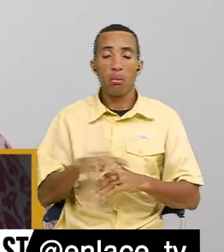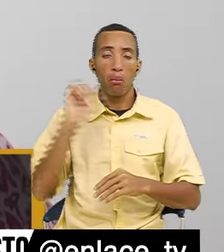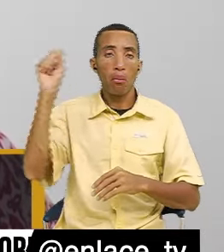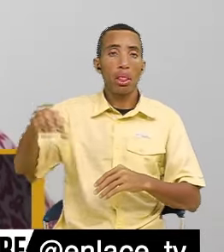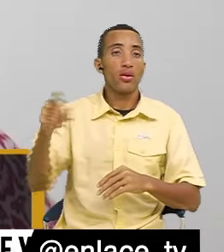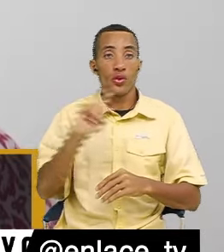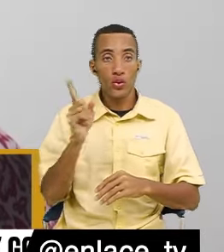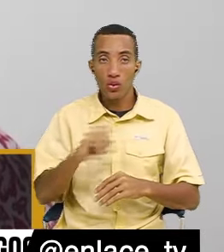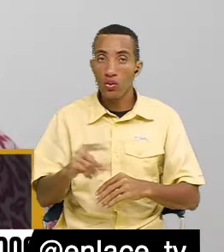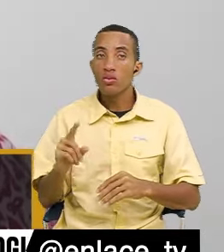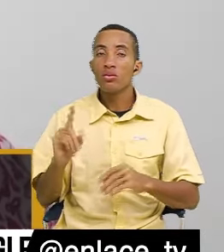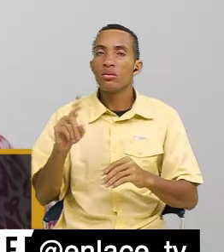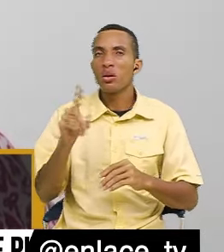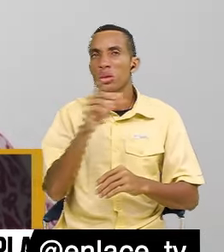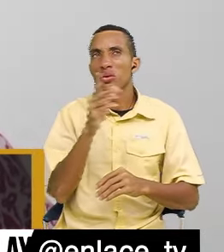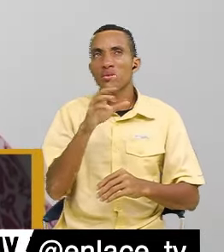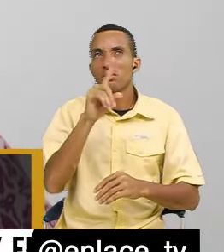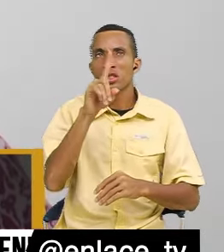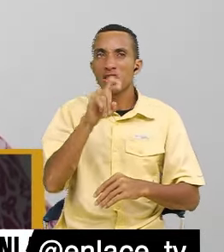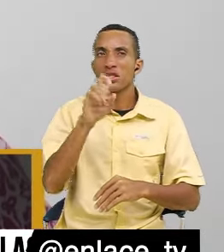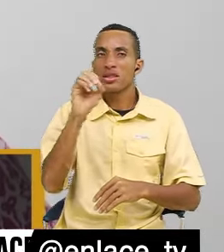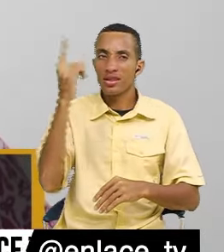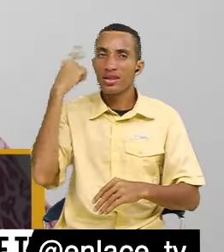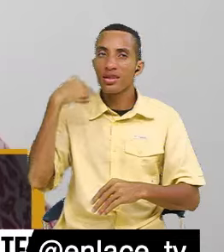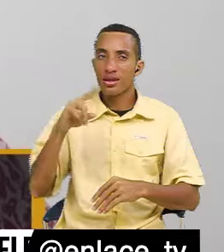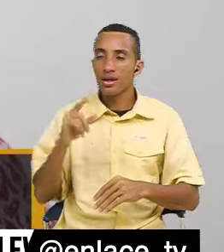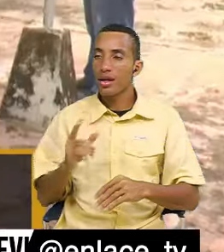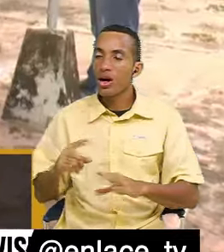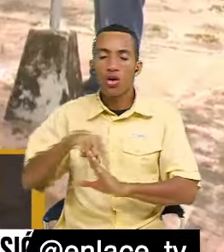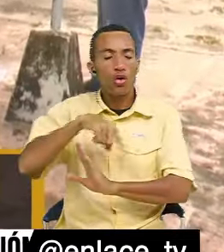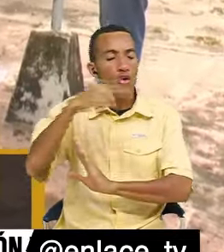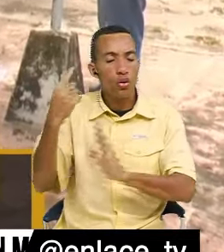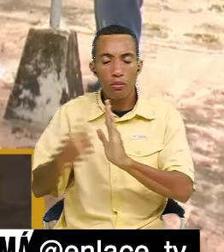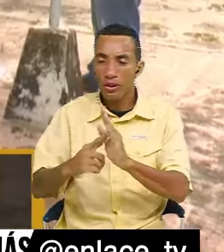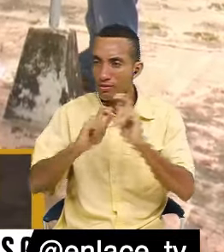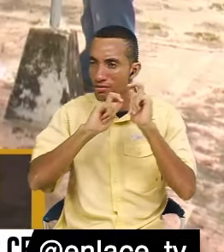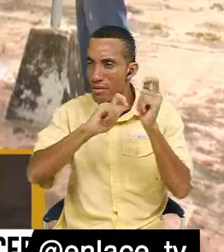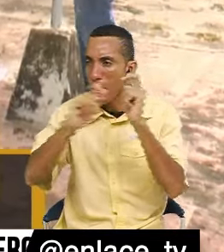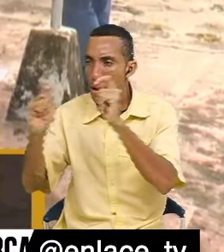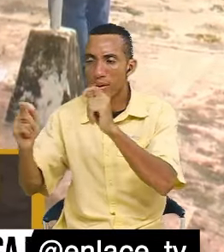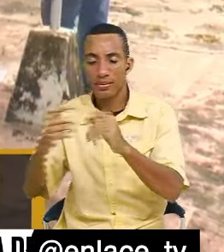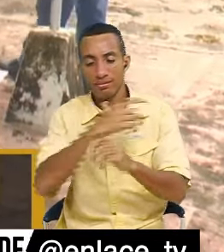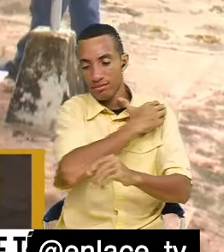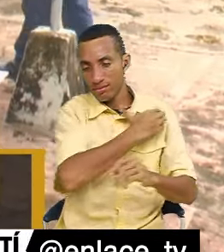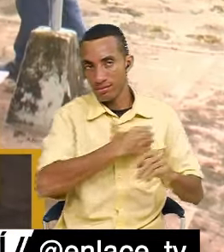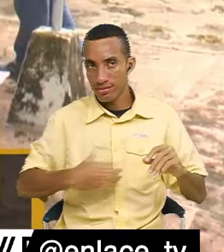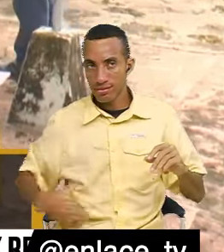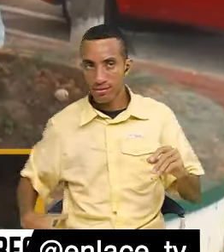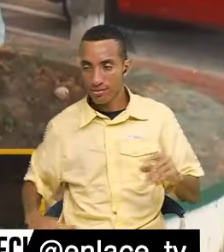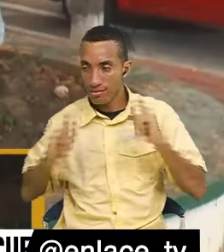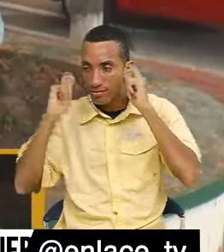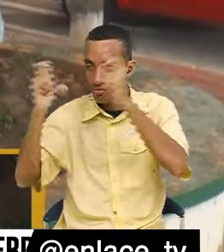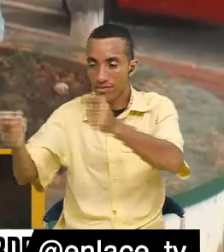en términos de 60 días, vamos a posesionar también, hacer todo el debido proceso bien hecho y ya a final de año contamos